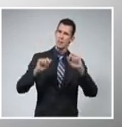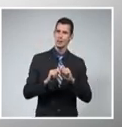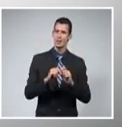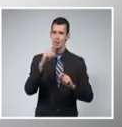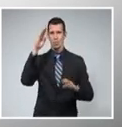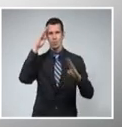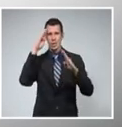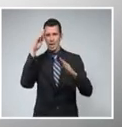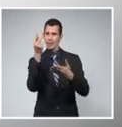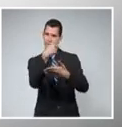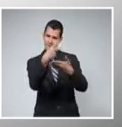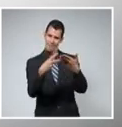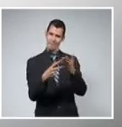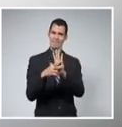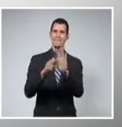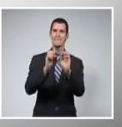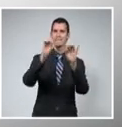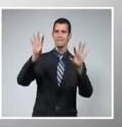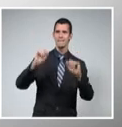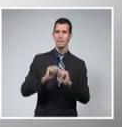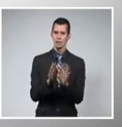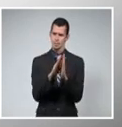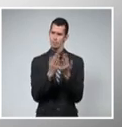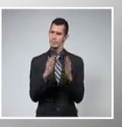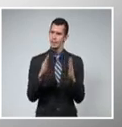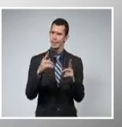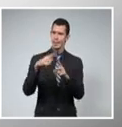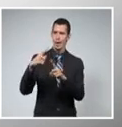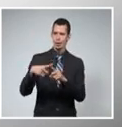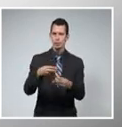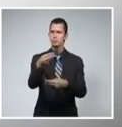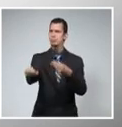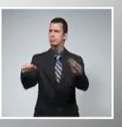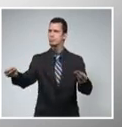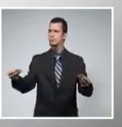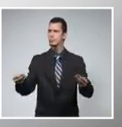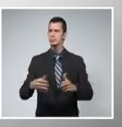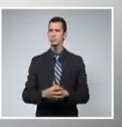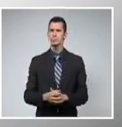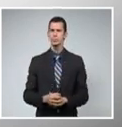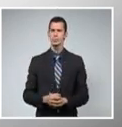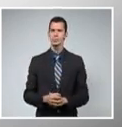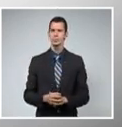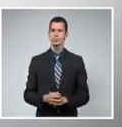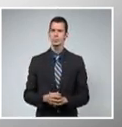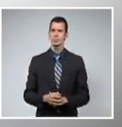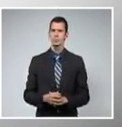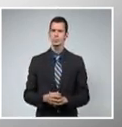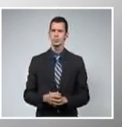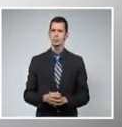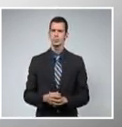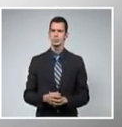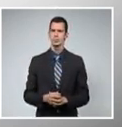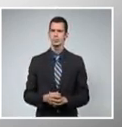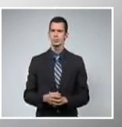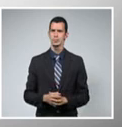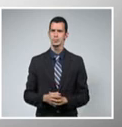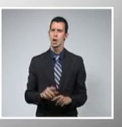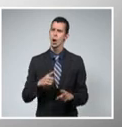Folletos. Panfletos. Vamos a avanzar. Mire, premio, nos quedamos ahí en el 14. premios